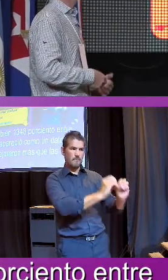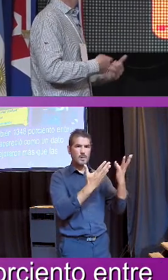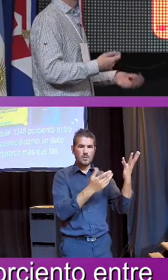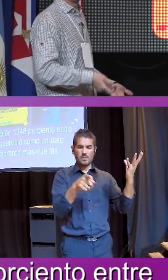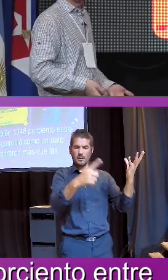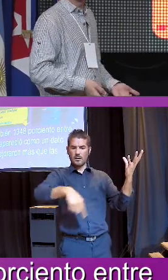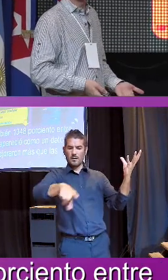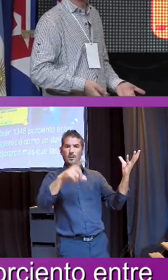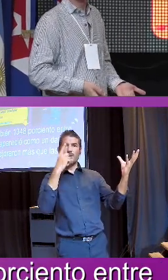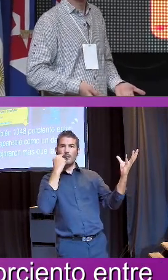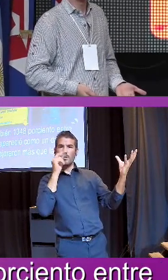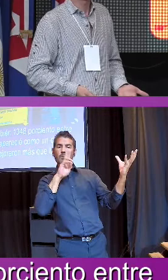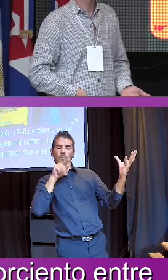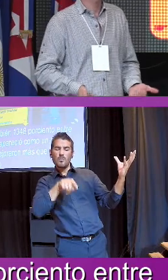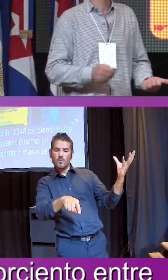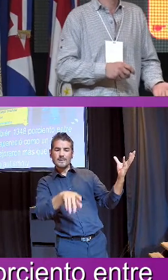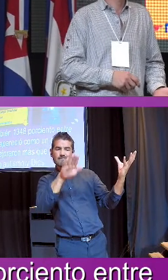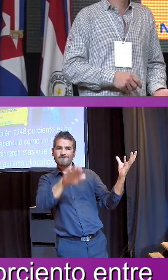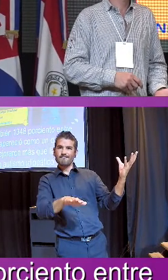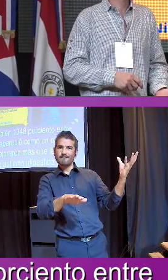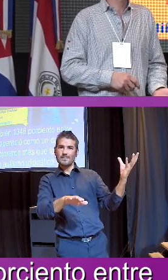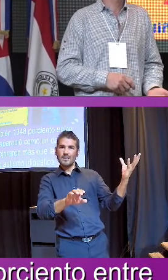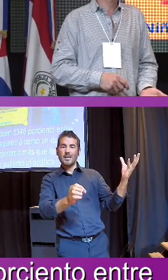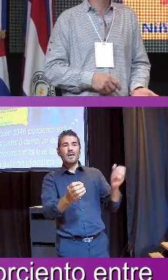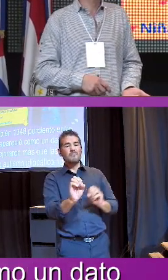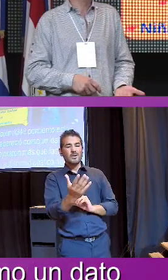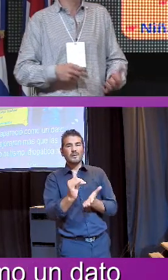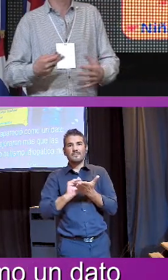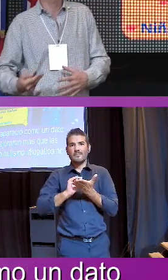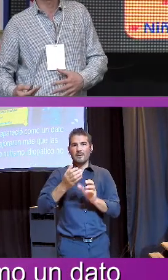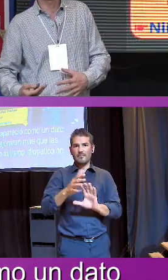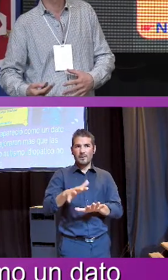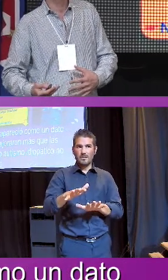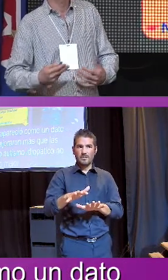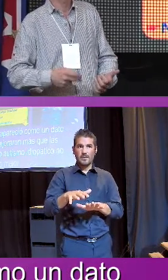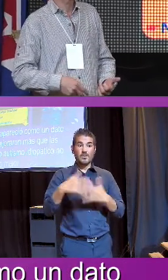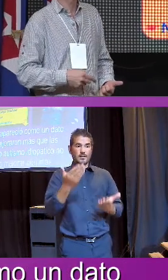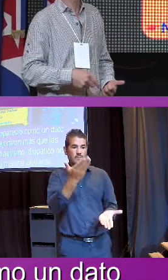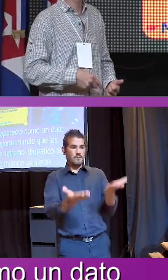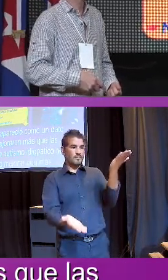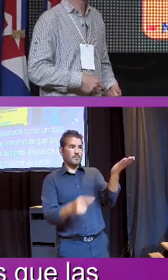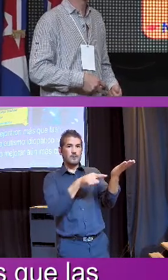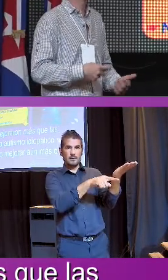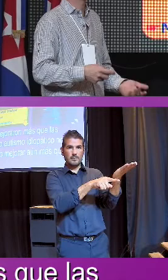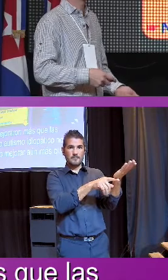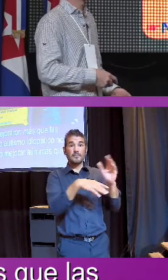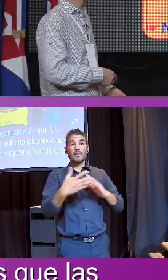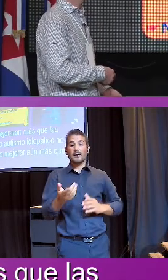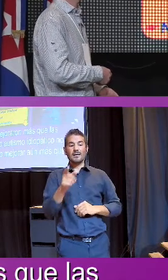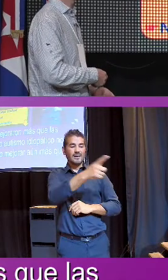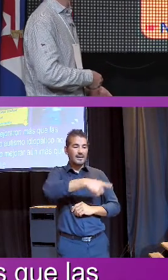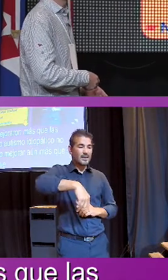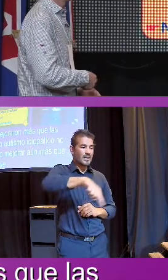los con un diagnóstico de autismo idiopático, no asociado a ningún síndrome genético, mejoraron más que los que sí tenían una causa